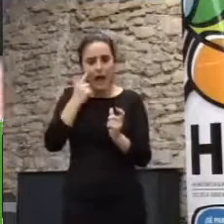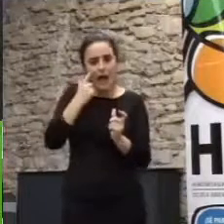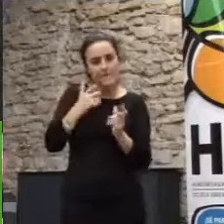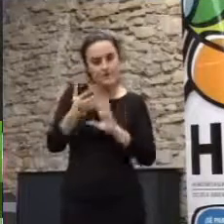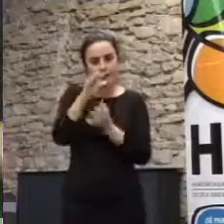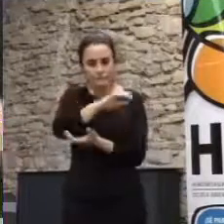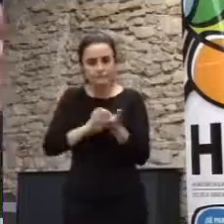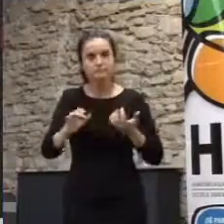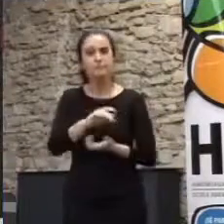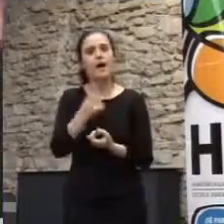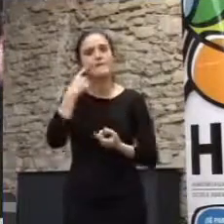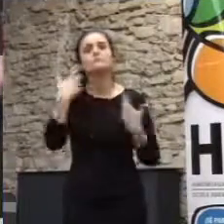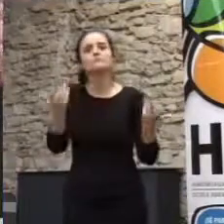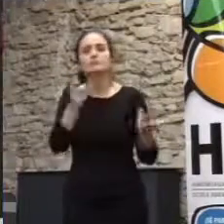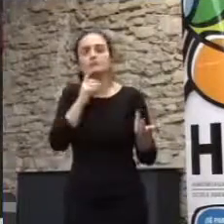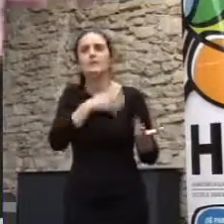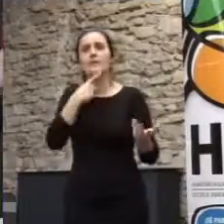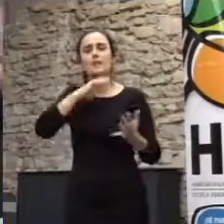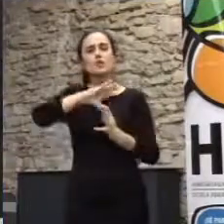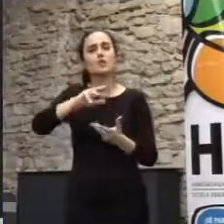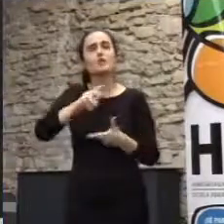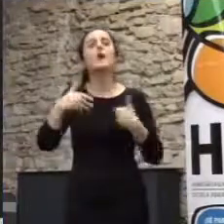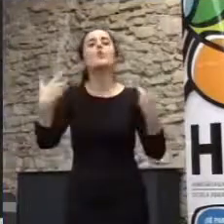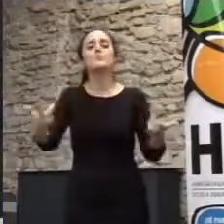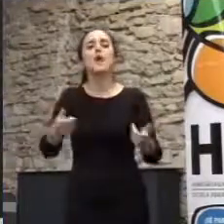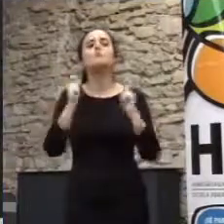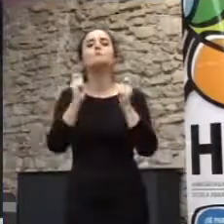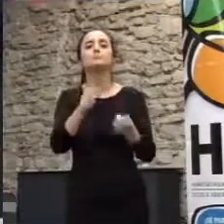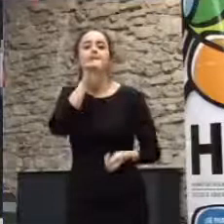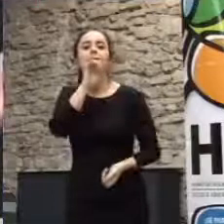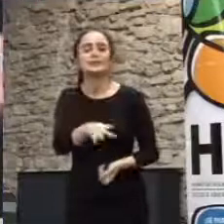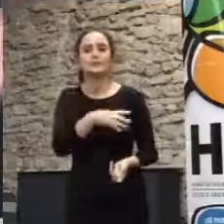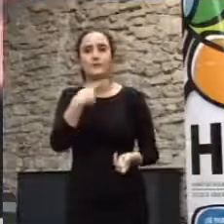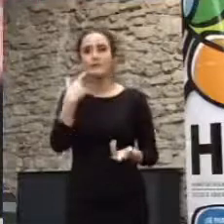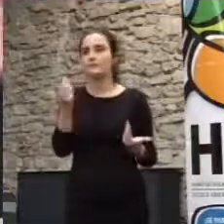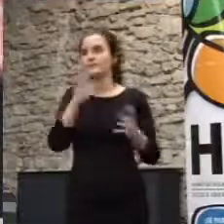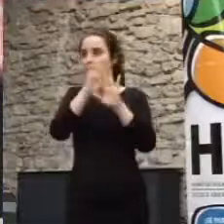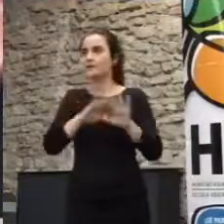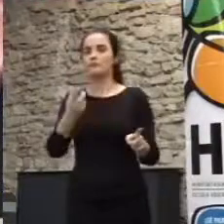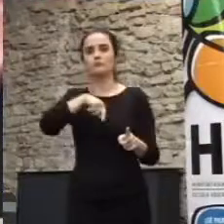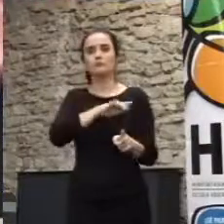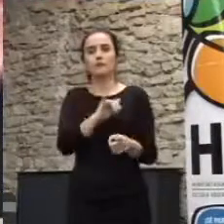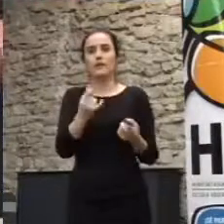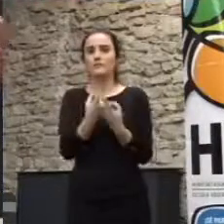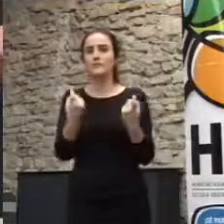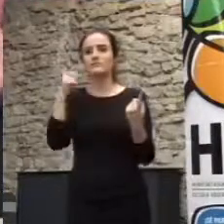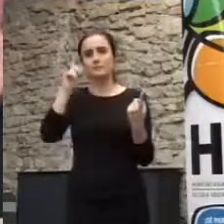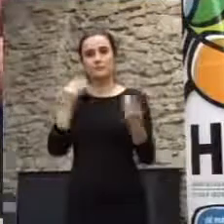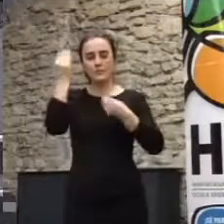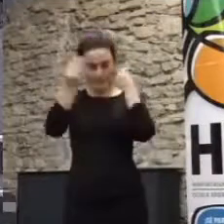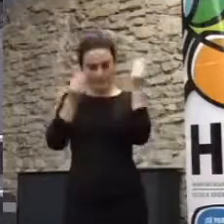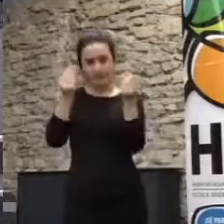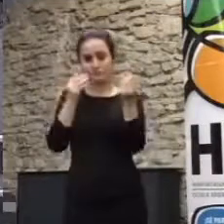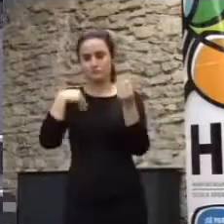qué es noticia y qué no es noticia? ¿Cómo llega todo ese volumen brutal? Porque nos tenemos que hacer idea, y yo creo que